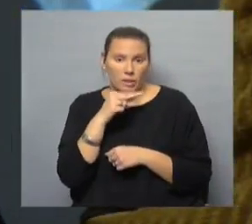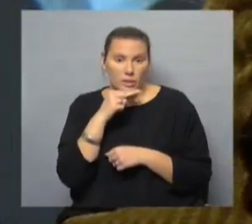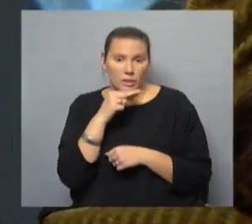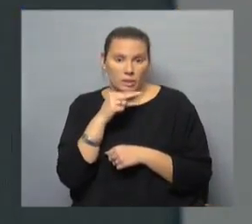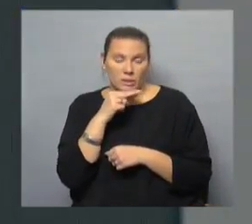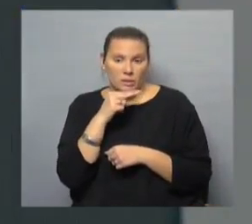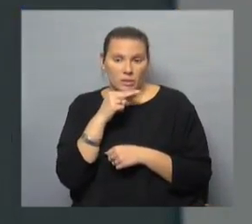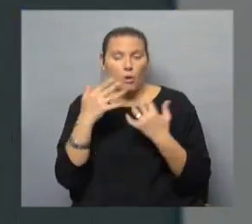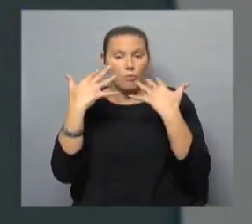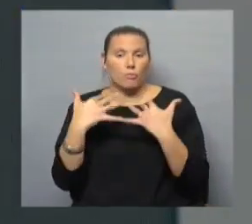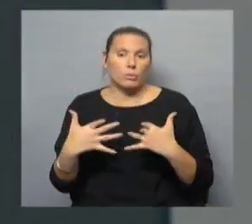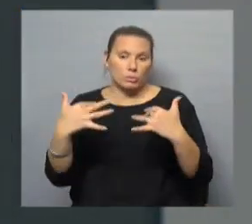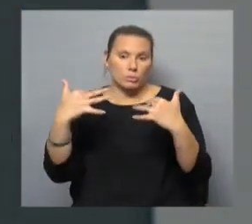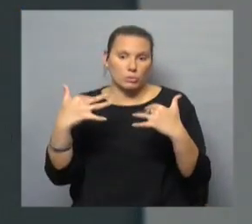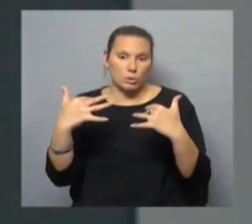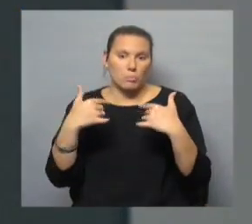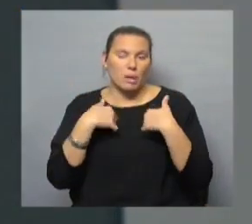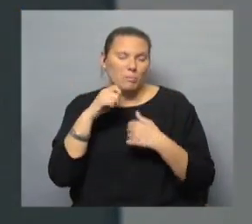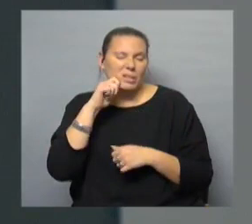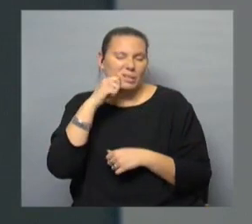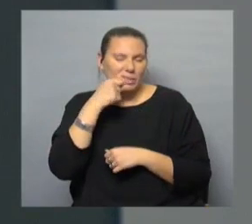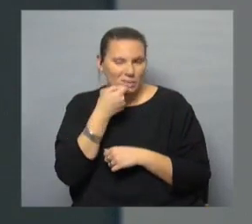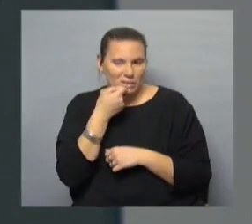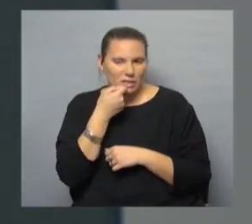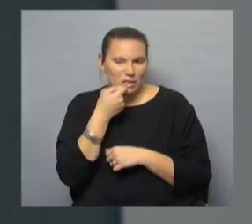Bueno, es una función que para mí es muy linda porque